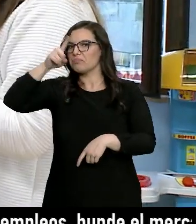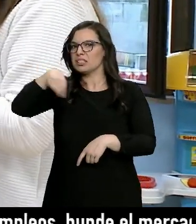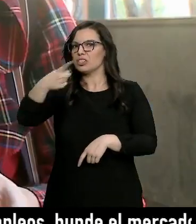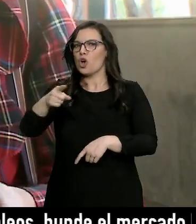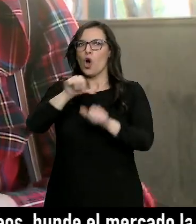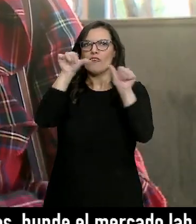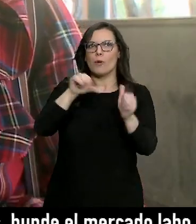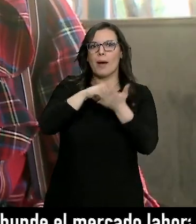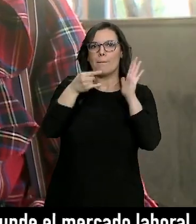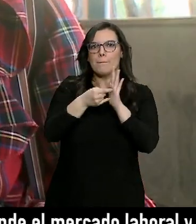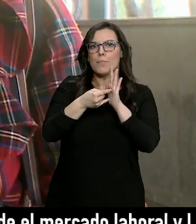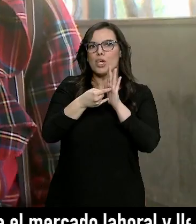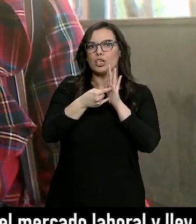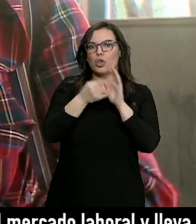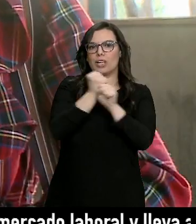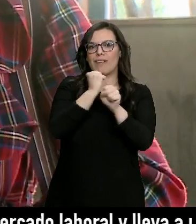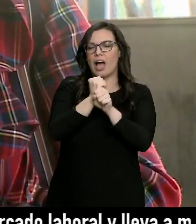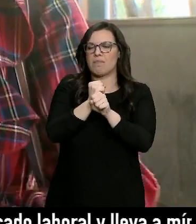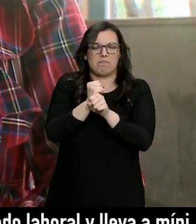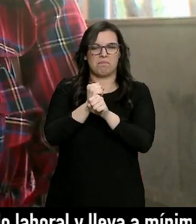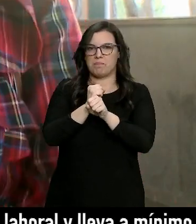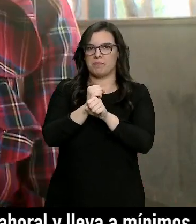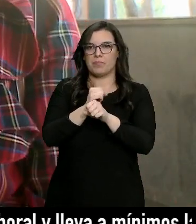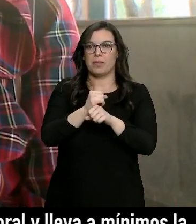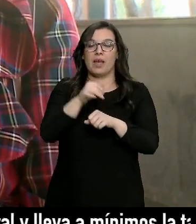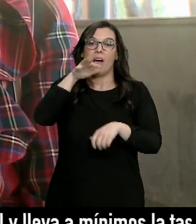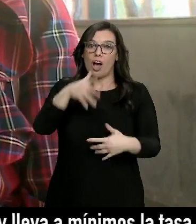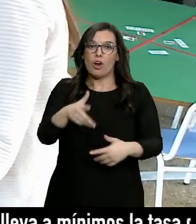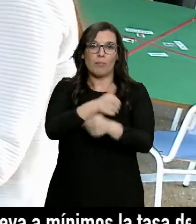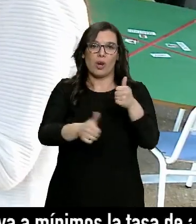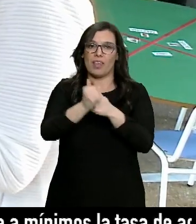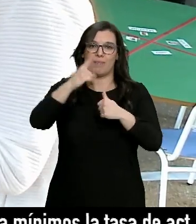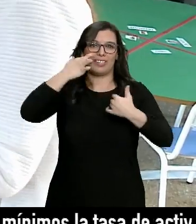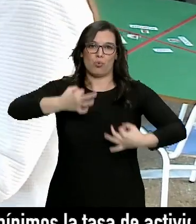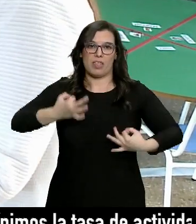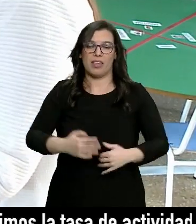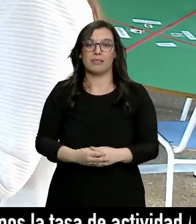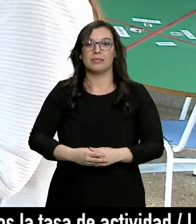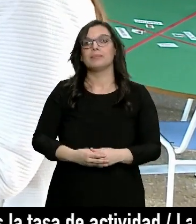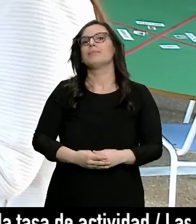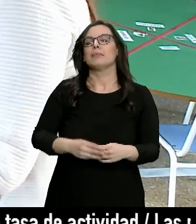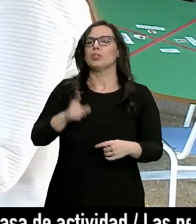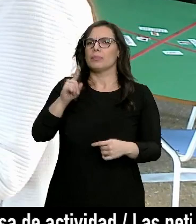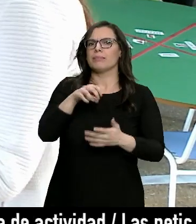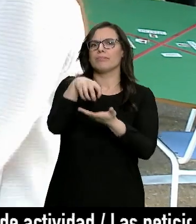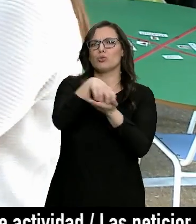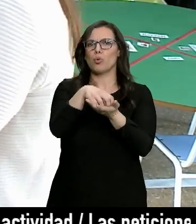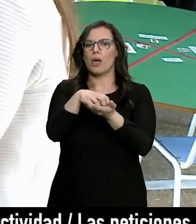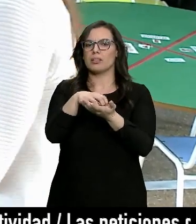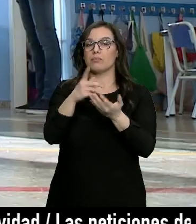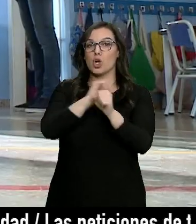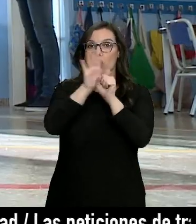proyectos. Estando en esta situación, pues la seguridad de nuestros hijos es lo que más prima. En el aire están las dudas sobre si